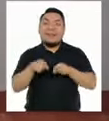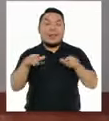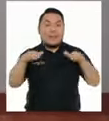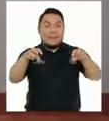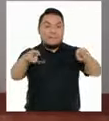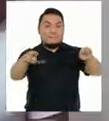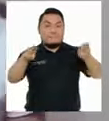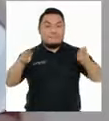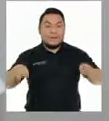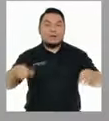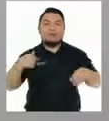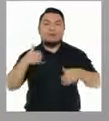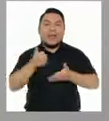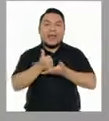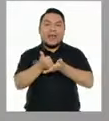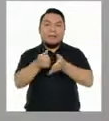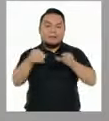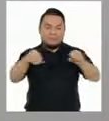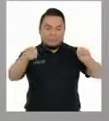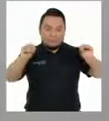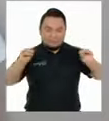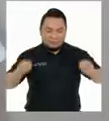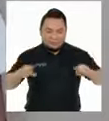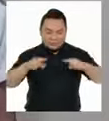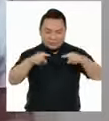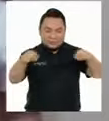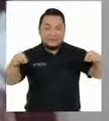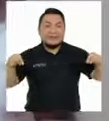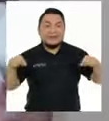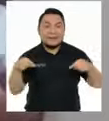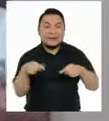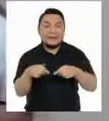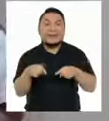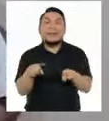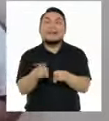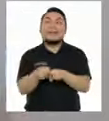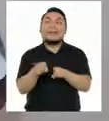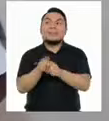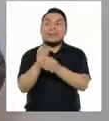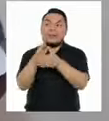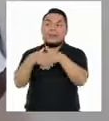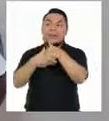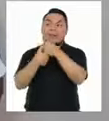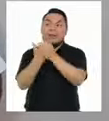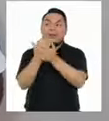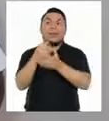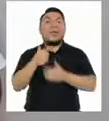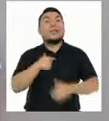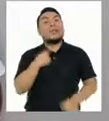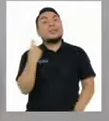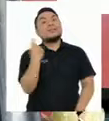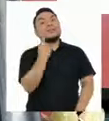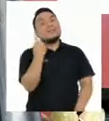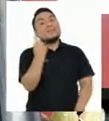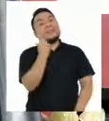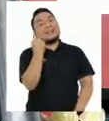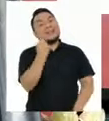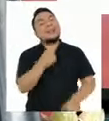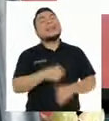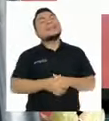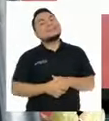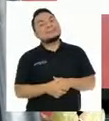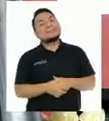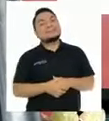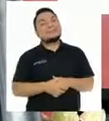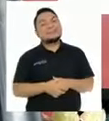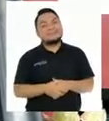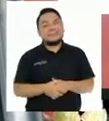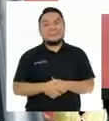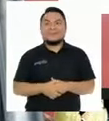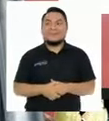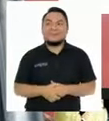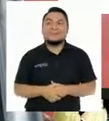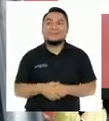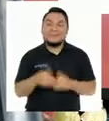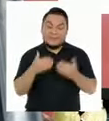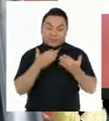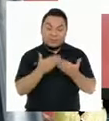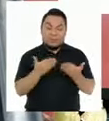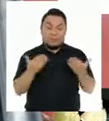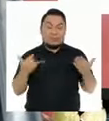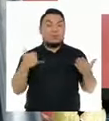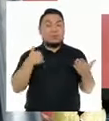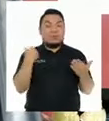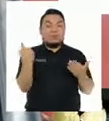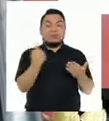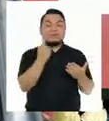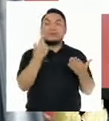mesa. Y se lavarme las manos yo solito. Las cosas que puedo hacer